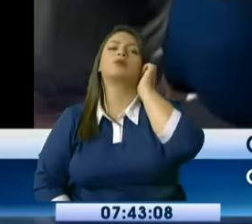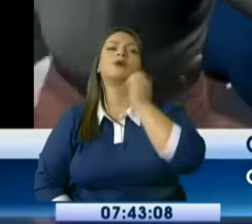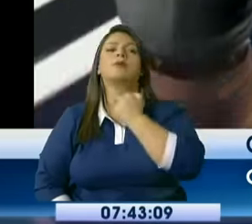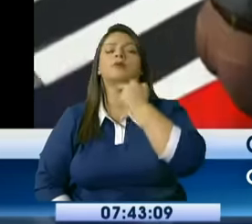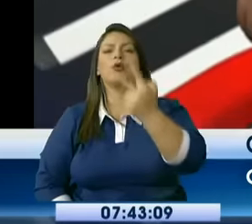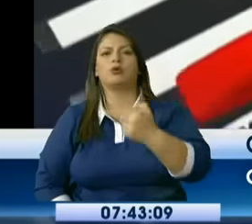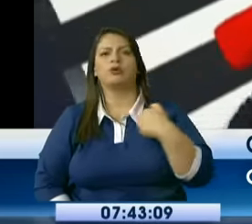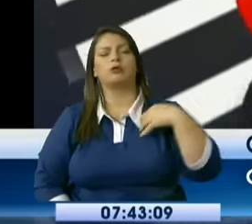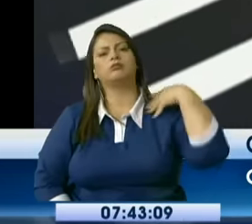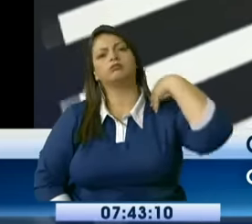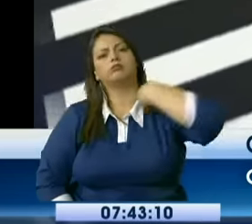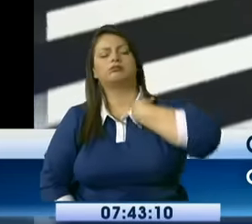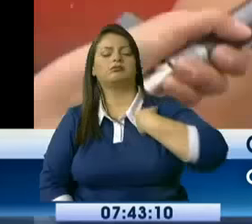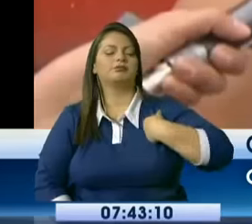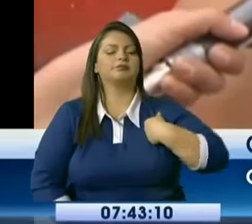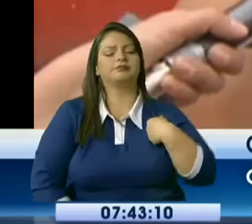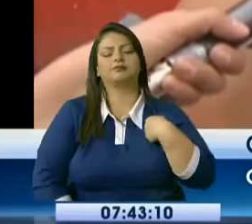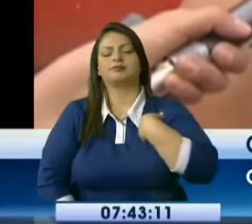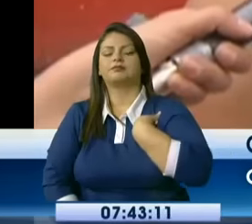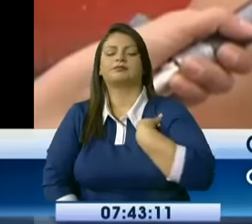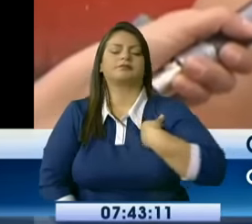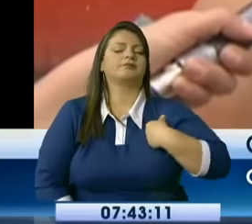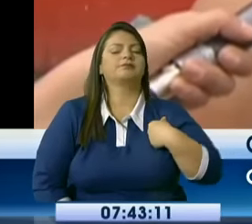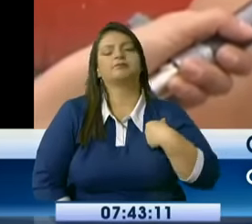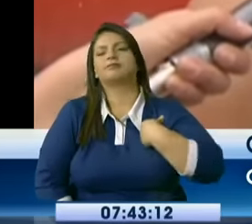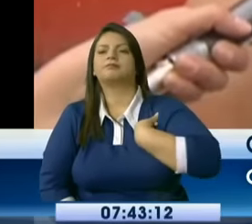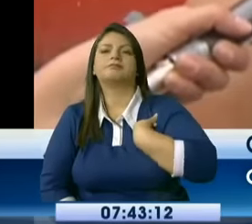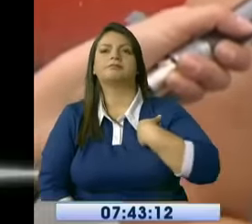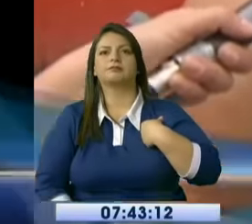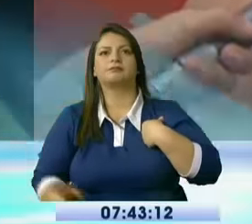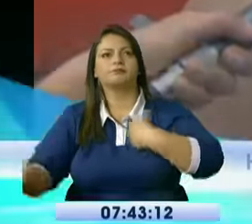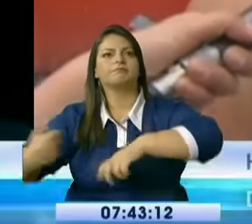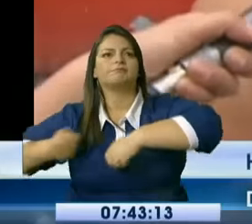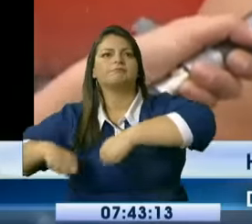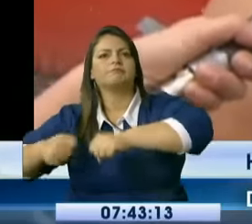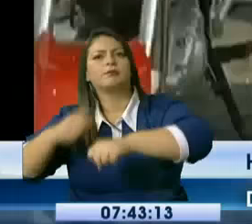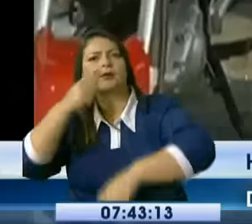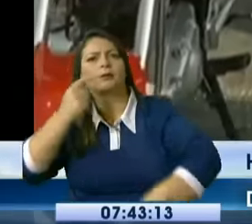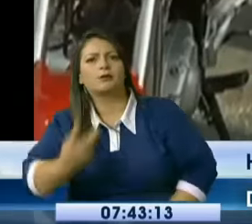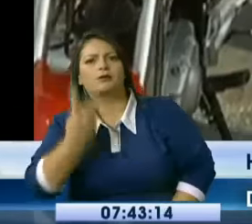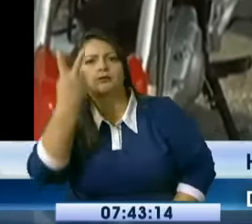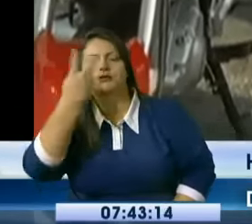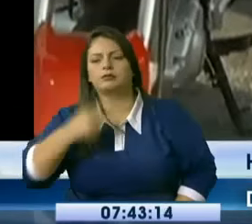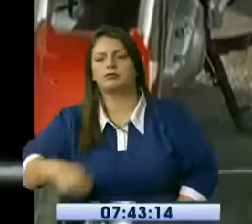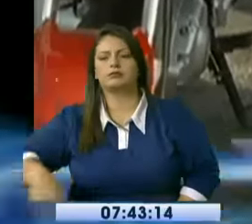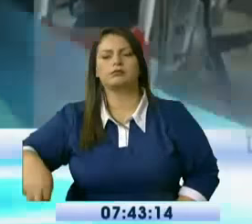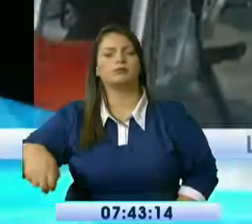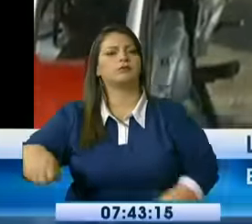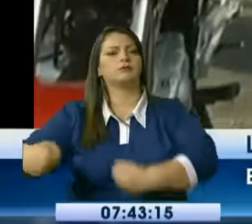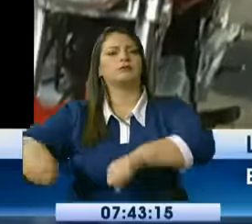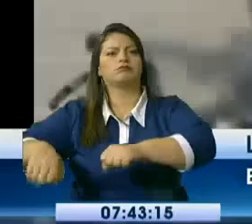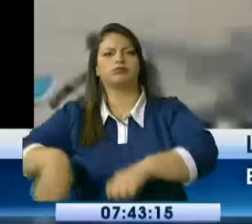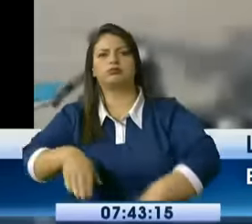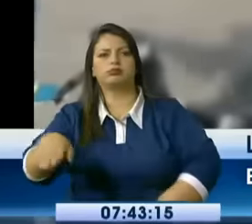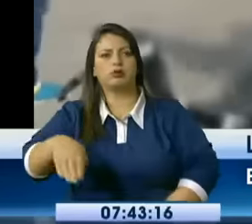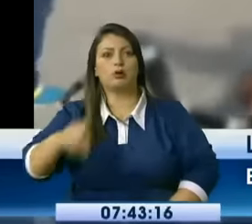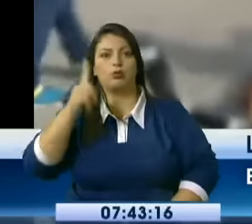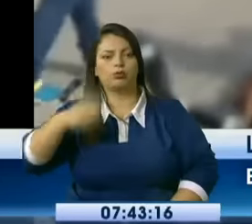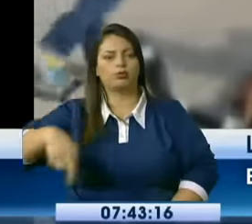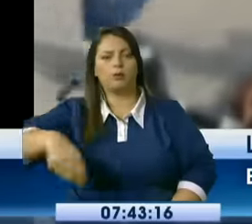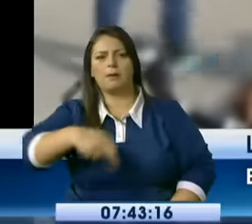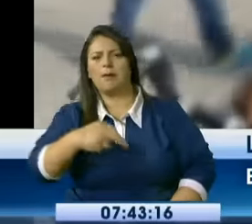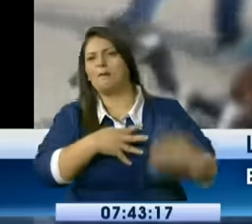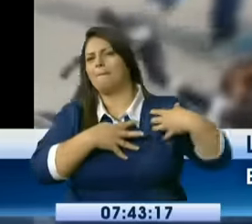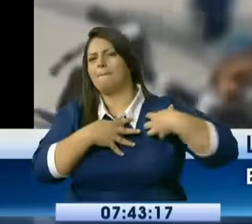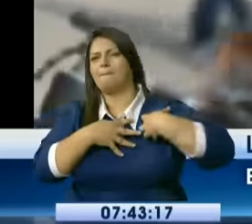arranchando y uno el susto, imagínese el susto sobre todo que pasa, ¿no? La policía del sector realiza operativos